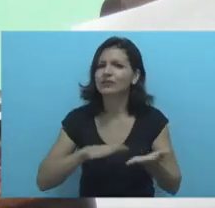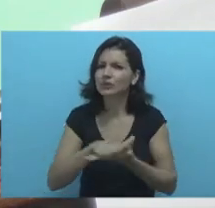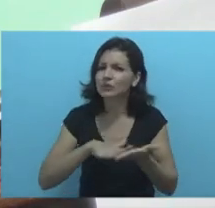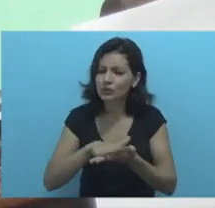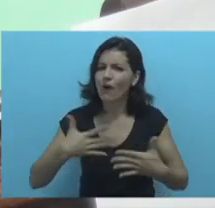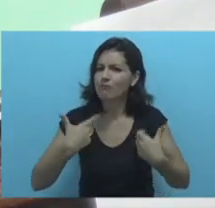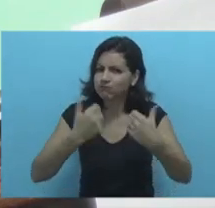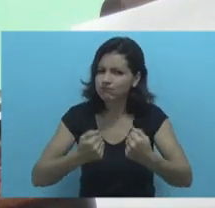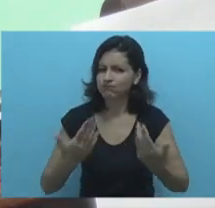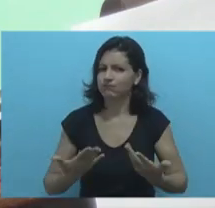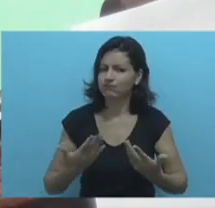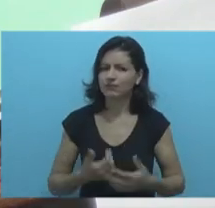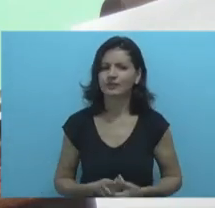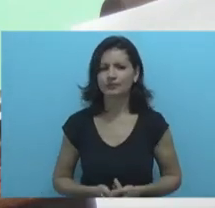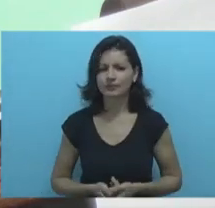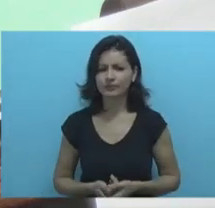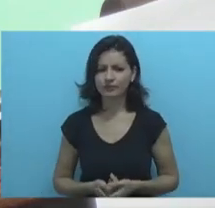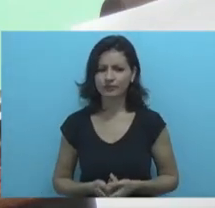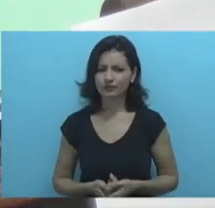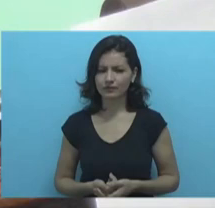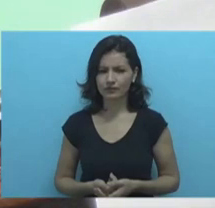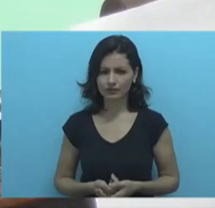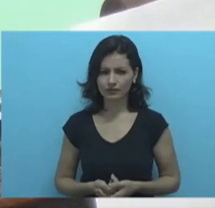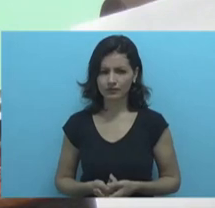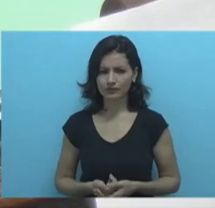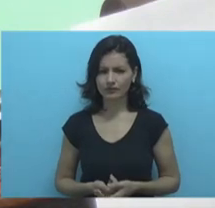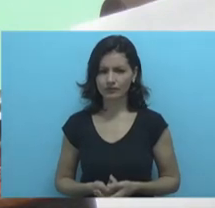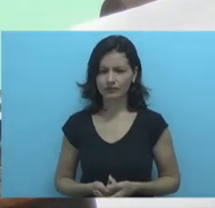con coraje. Miguel